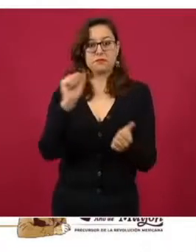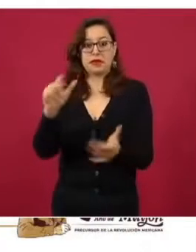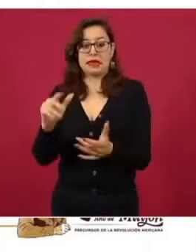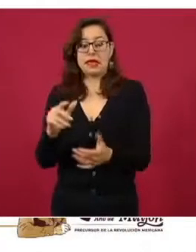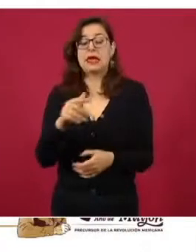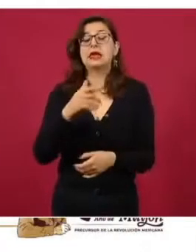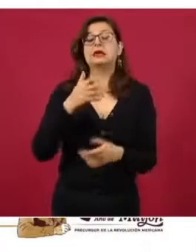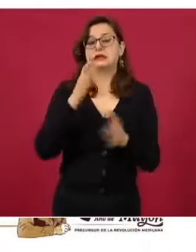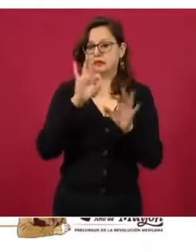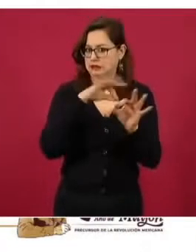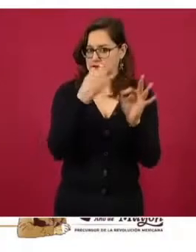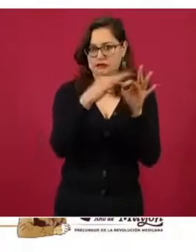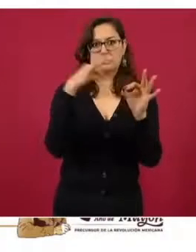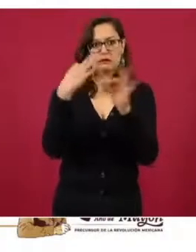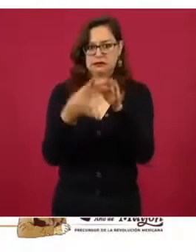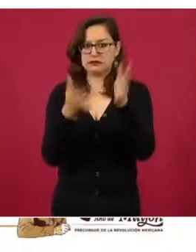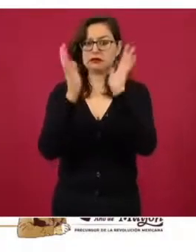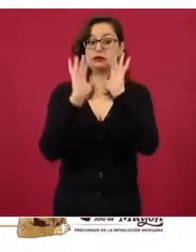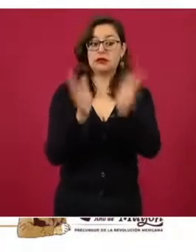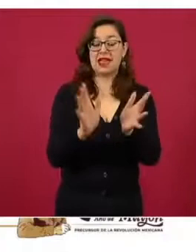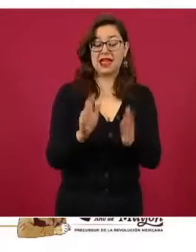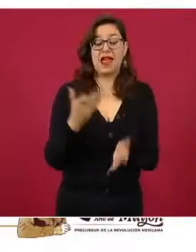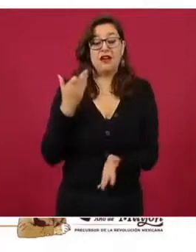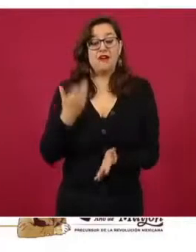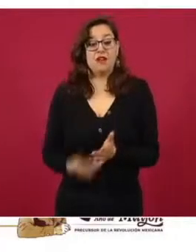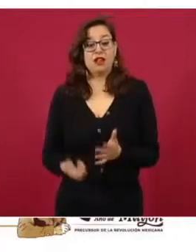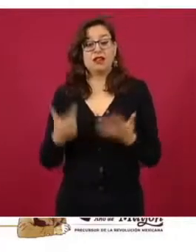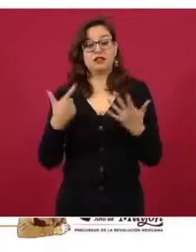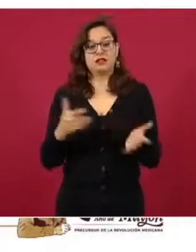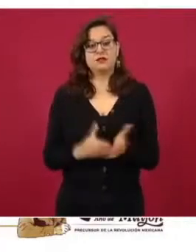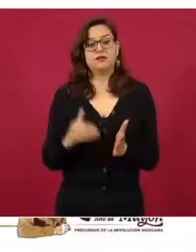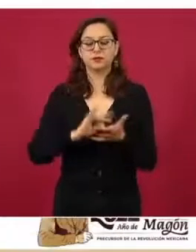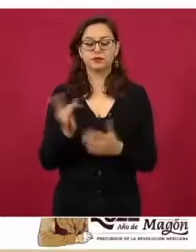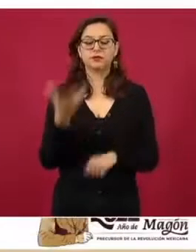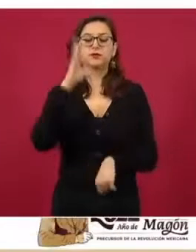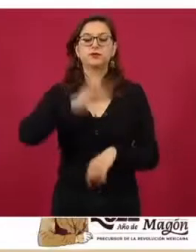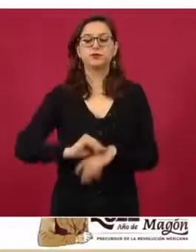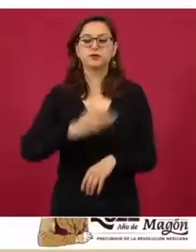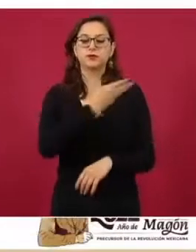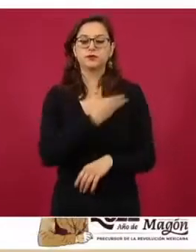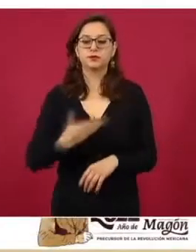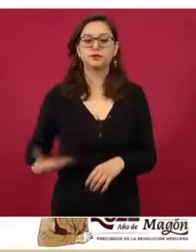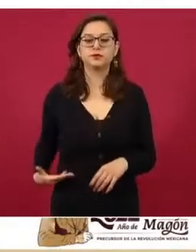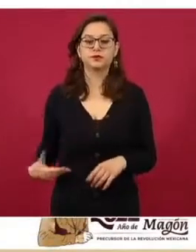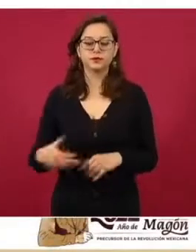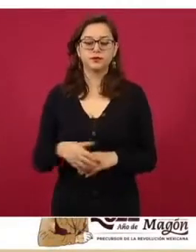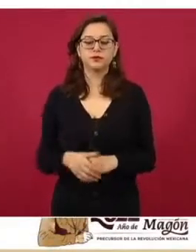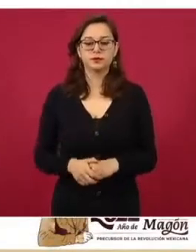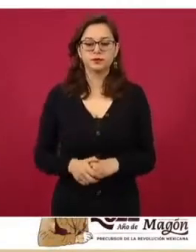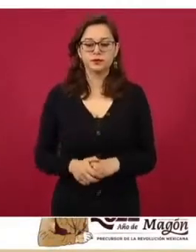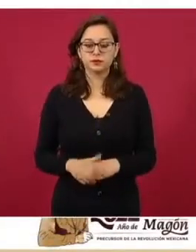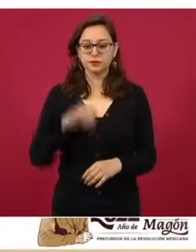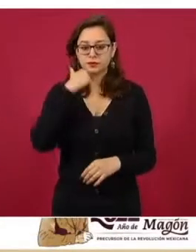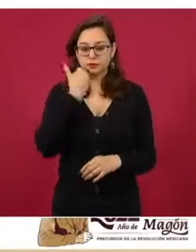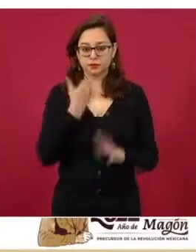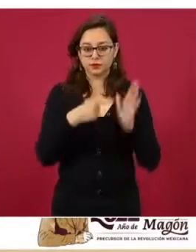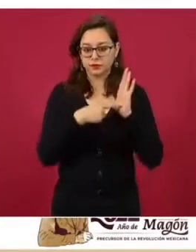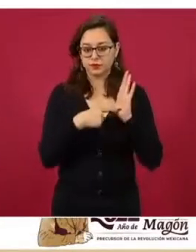963 mil 954 piezas. Aquí lo que quiero aprovechar para hacer notar